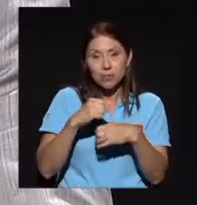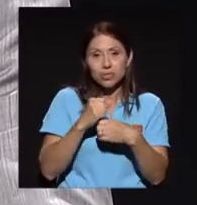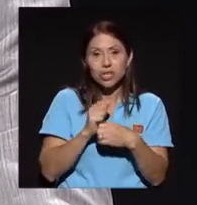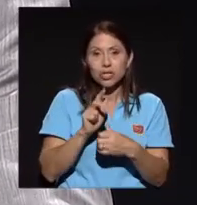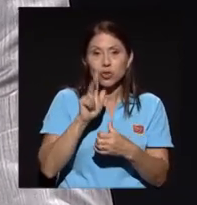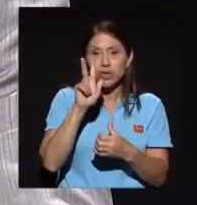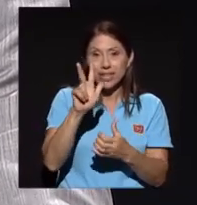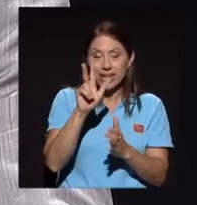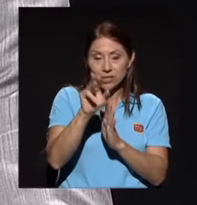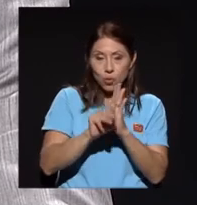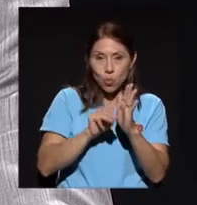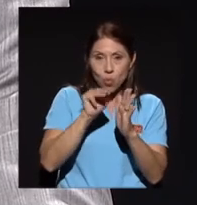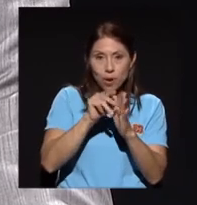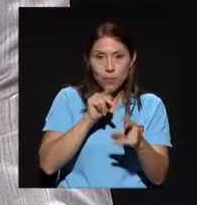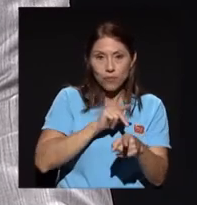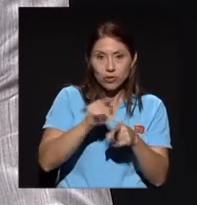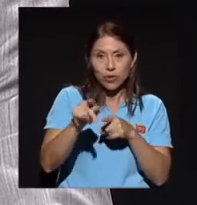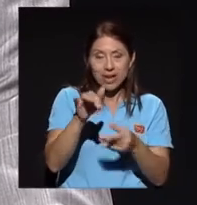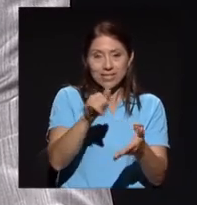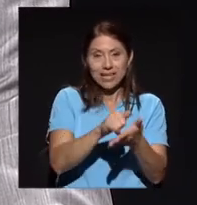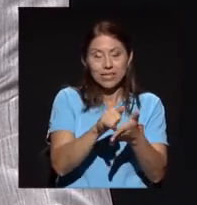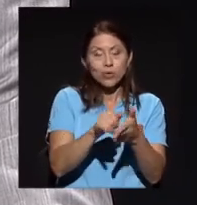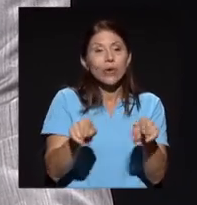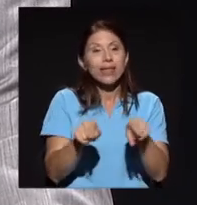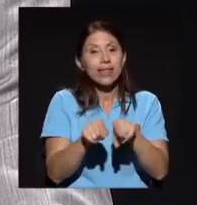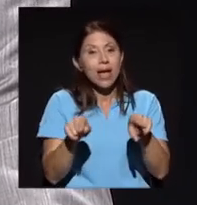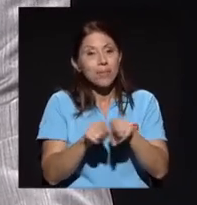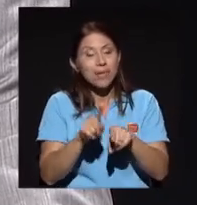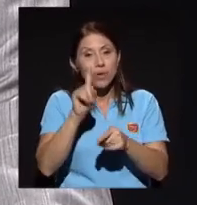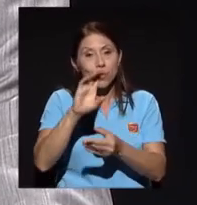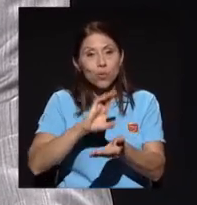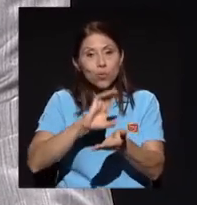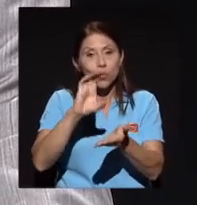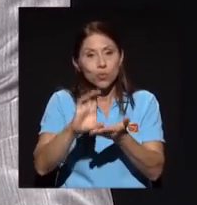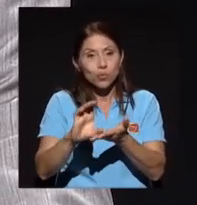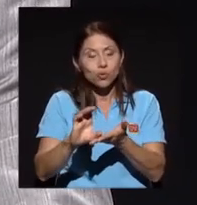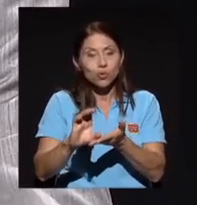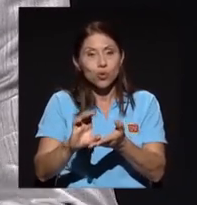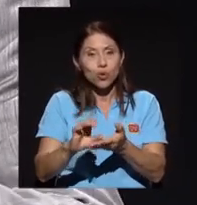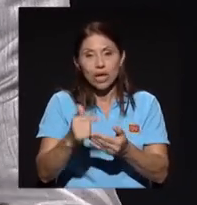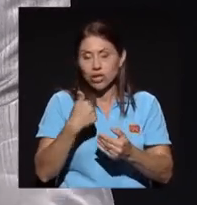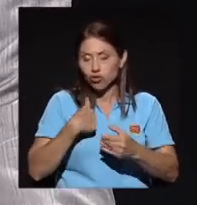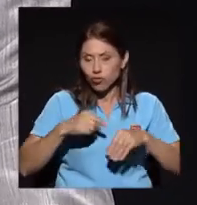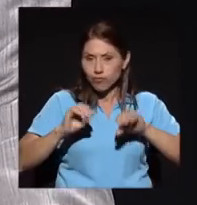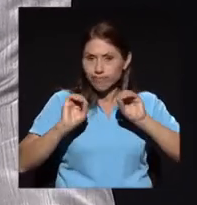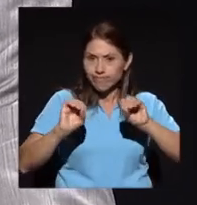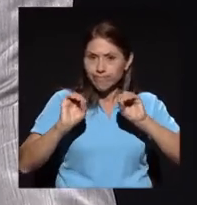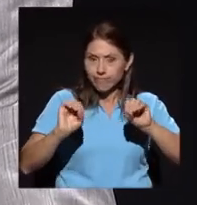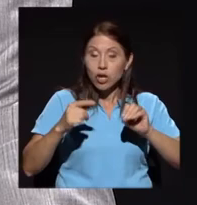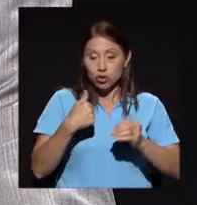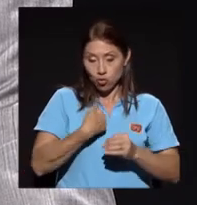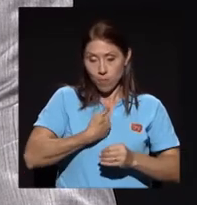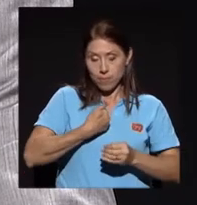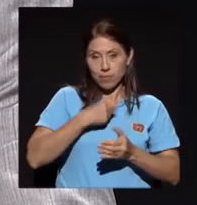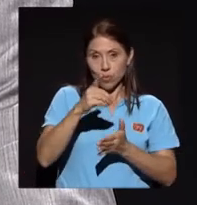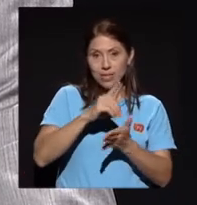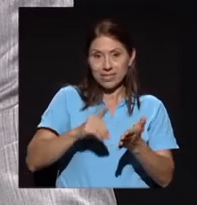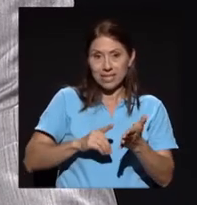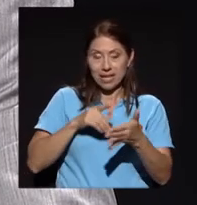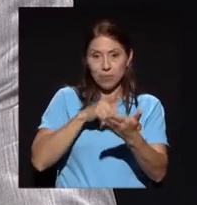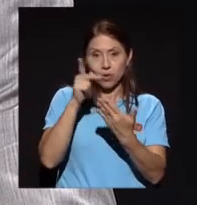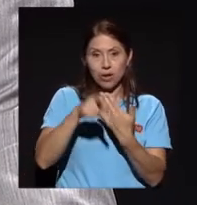Y también imparto un curso de, que tuve la fortuna de diseñar el programa de